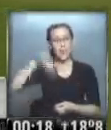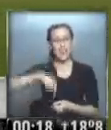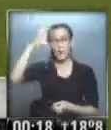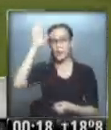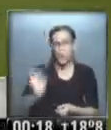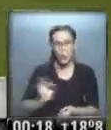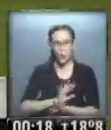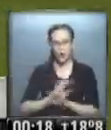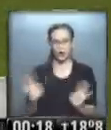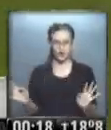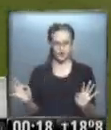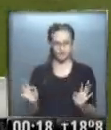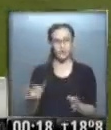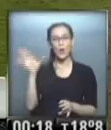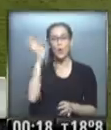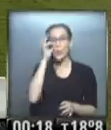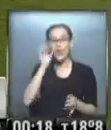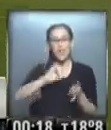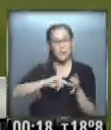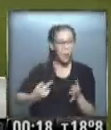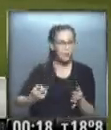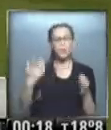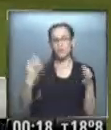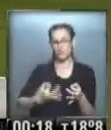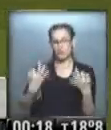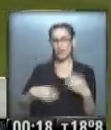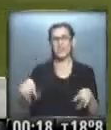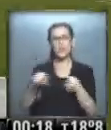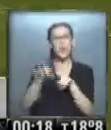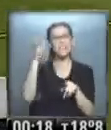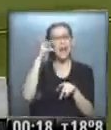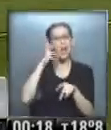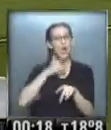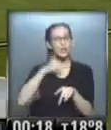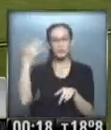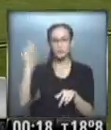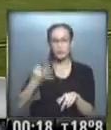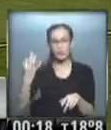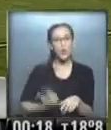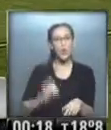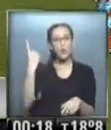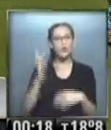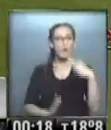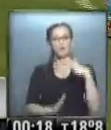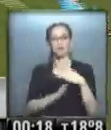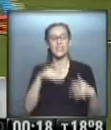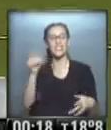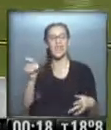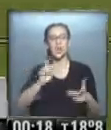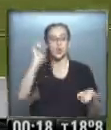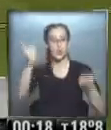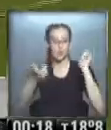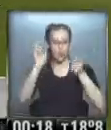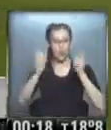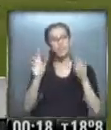Gustavo Alfaro. Tiene 20 puntos y se suma a la línea de San Lorenzo como escolta del campeonato, que tiene un solo líder y se trata de Newell's. Por otro